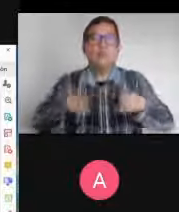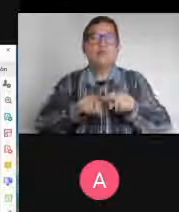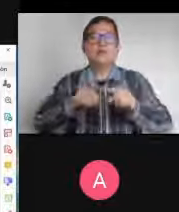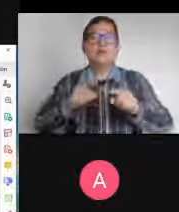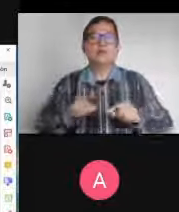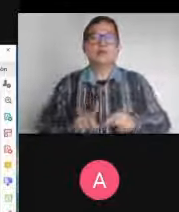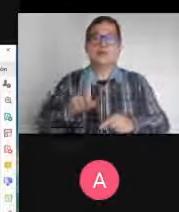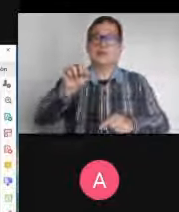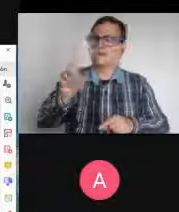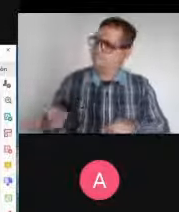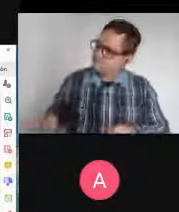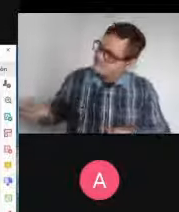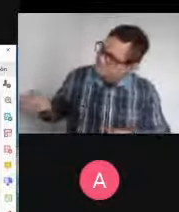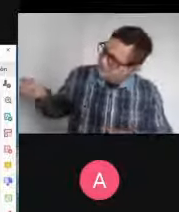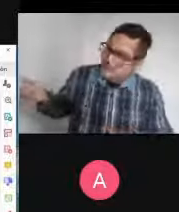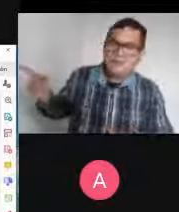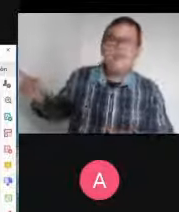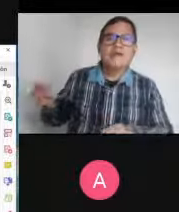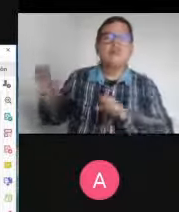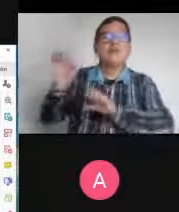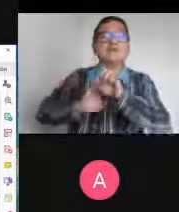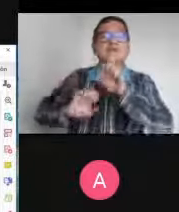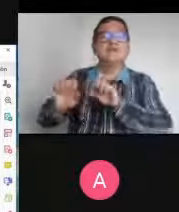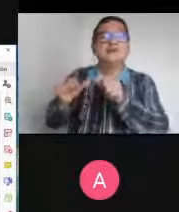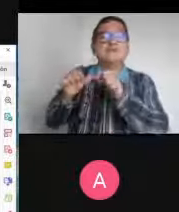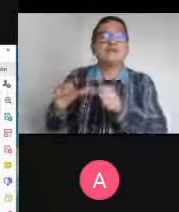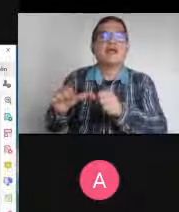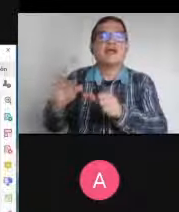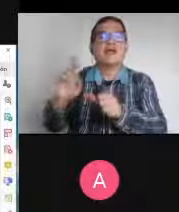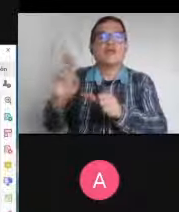superior tenemos una resistencia fija.